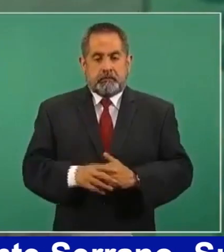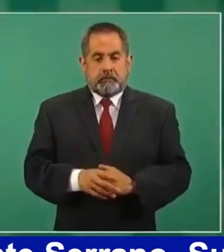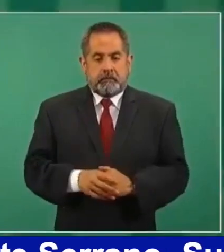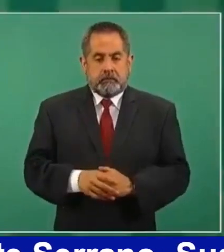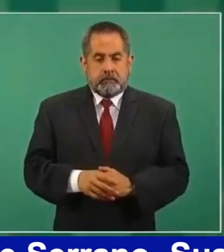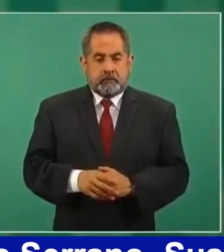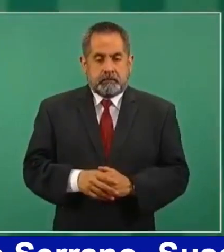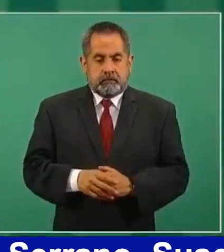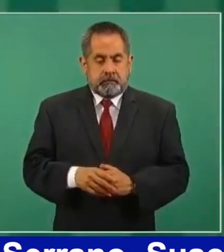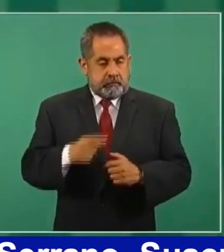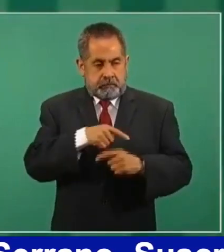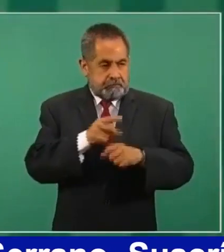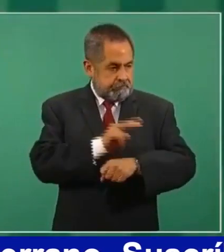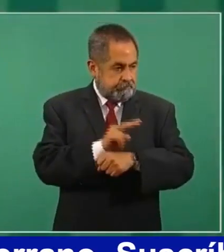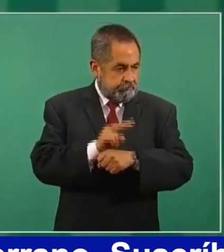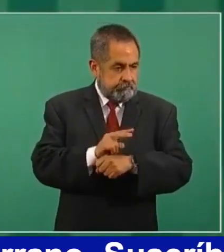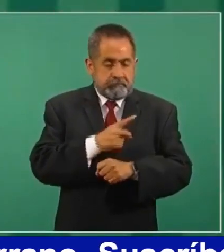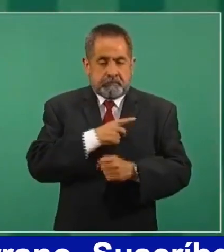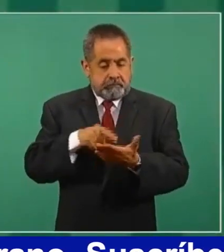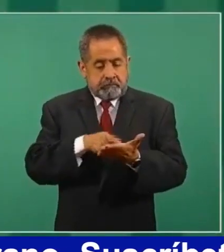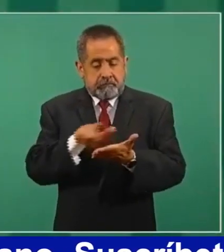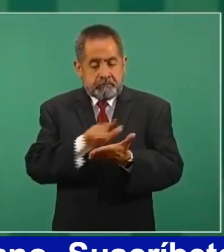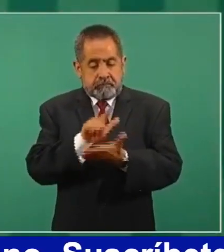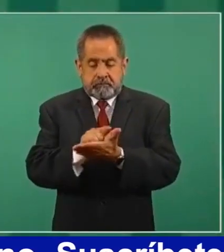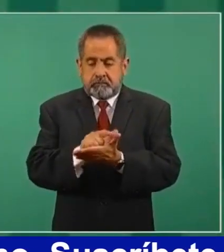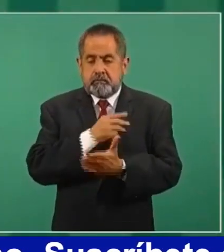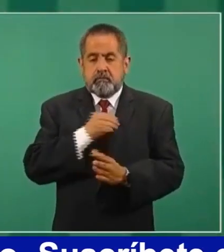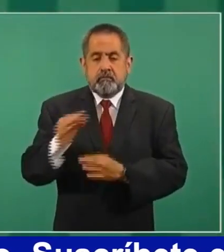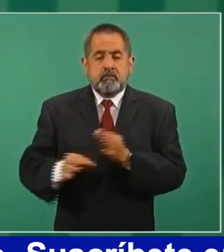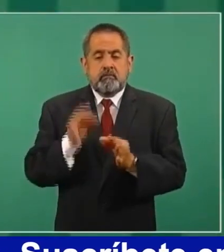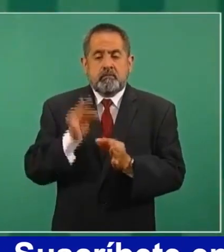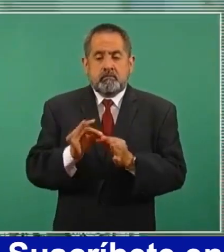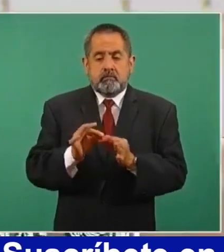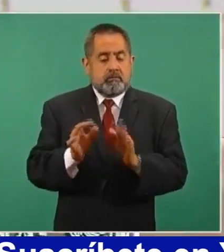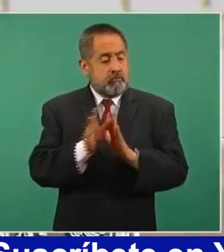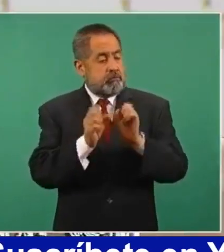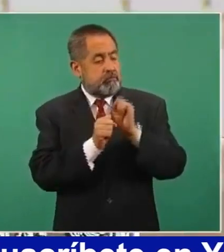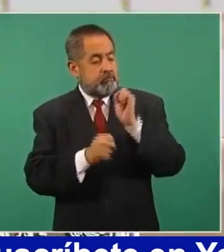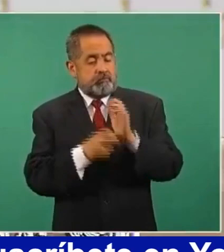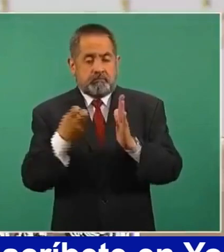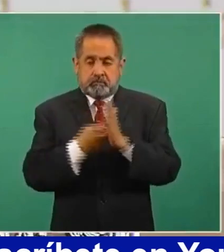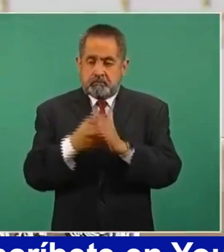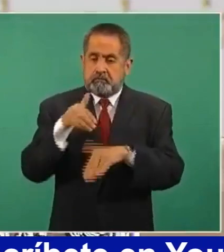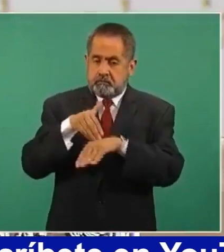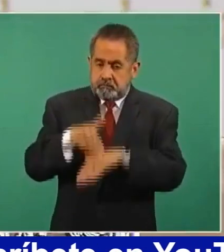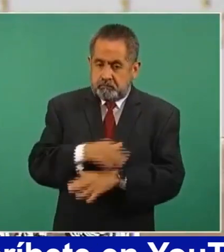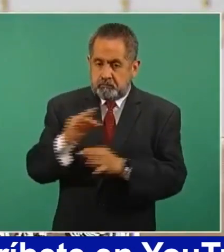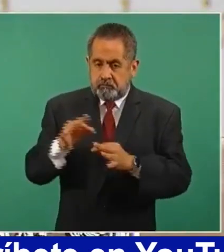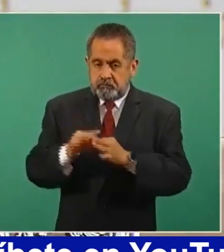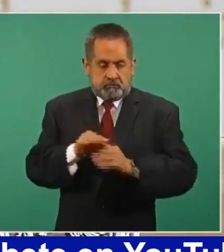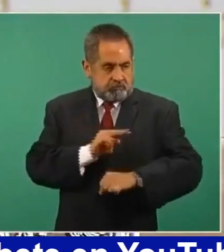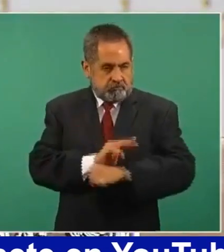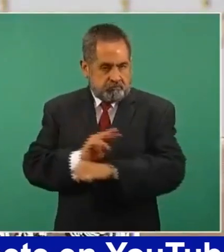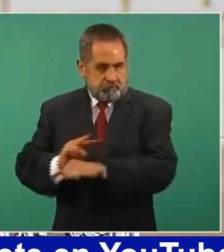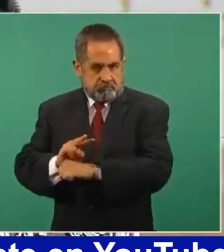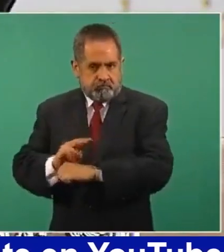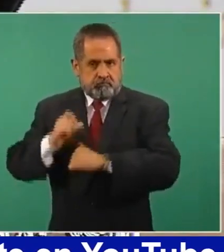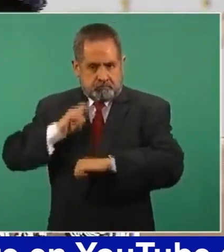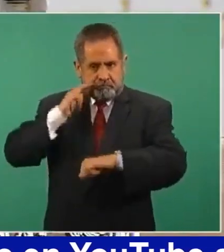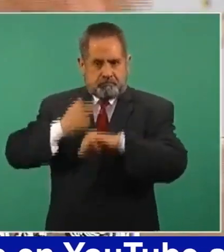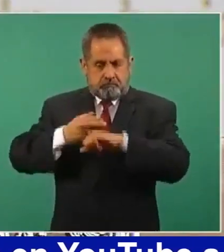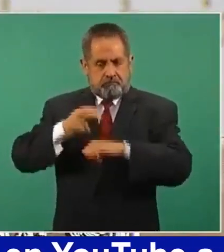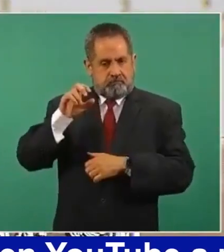que se cumpla con la Constitución y con las leyes. Ellos son